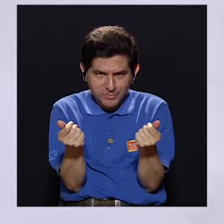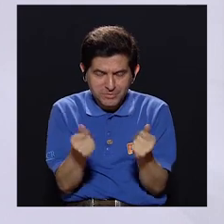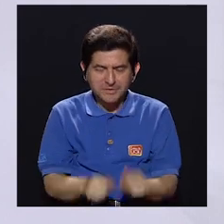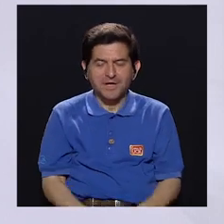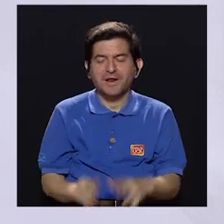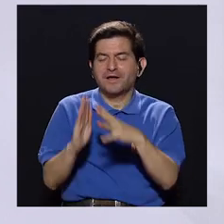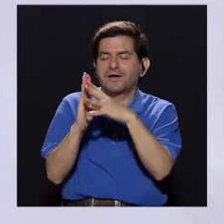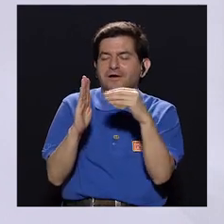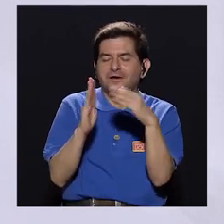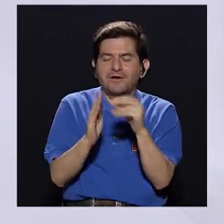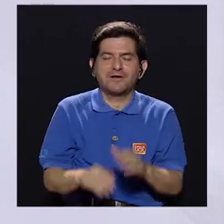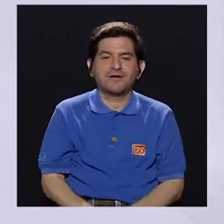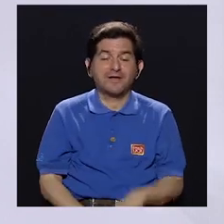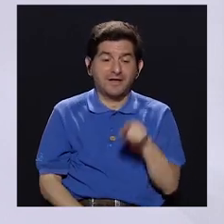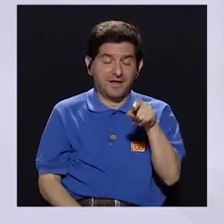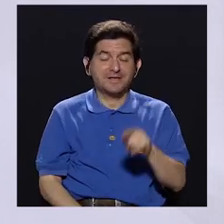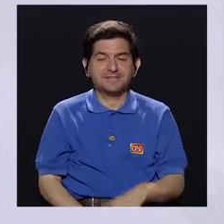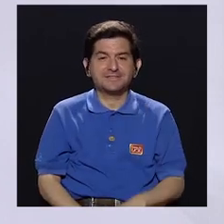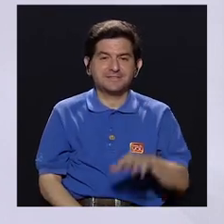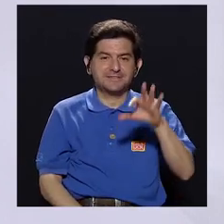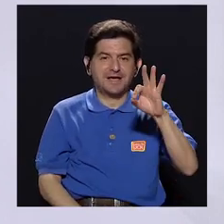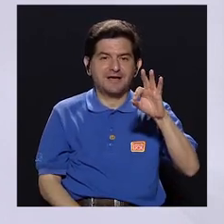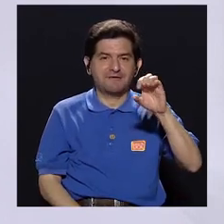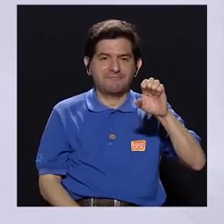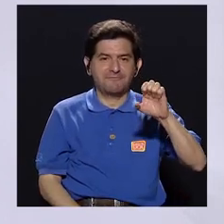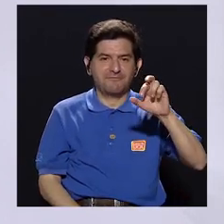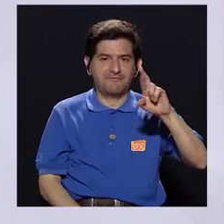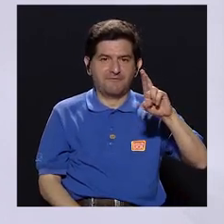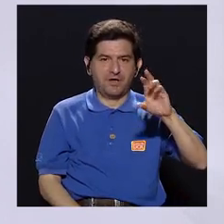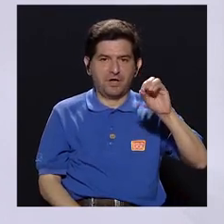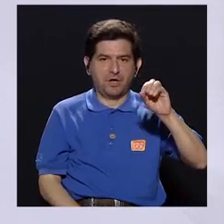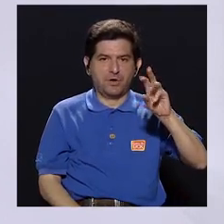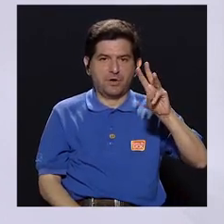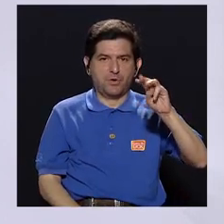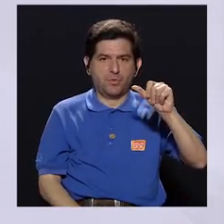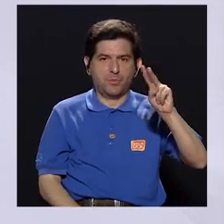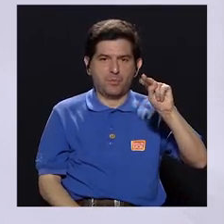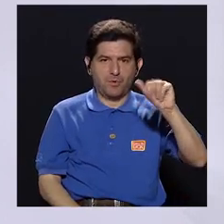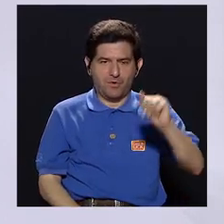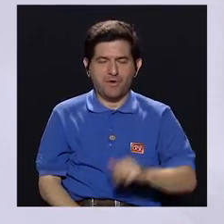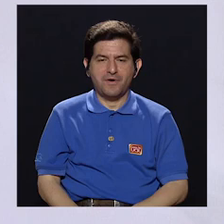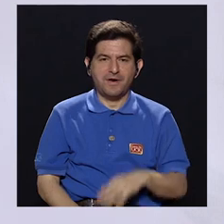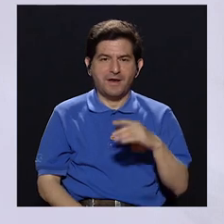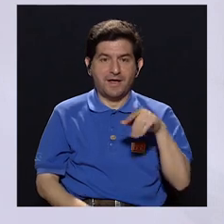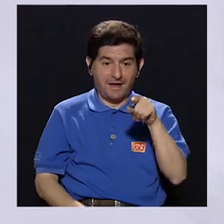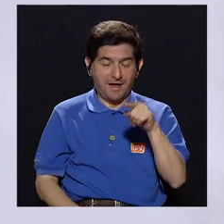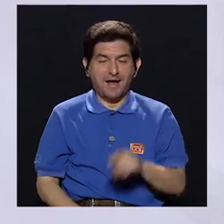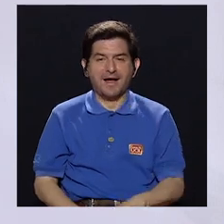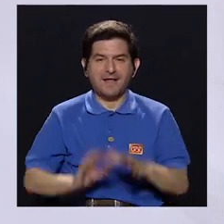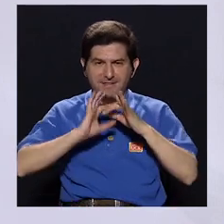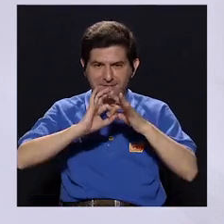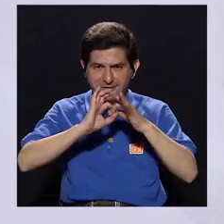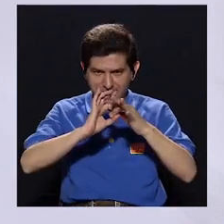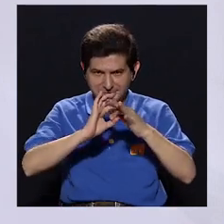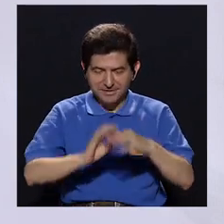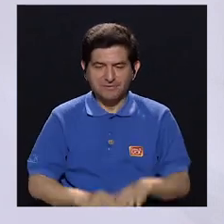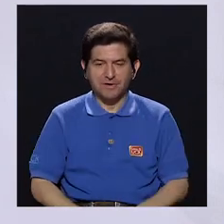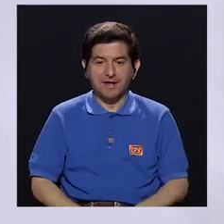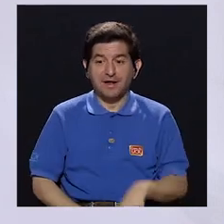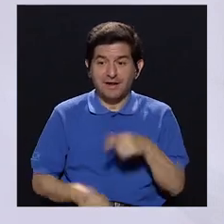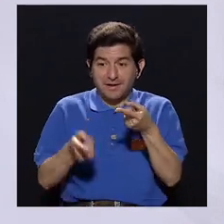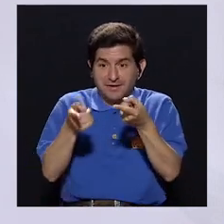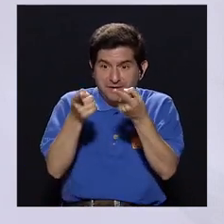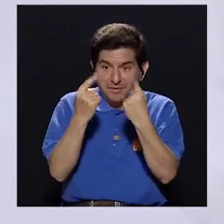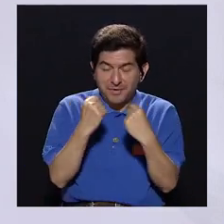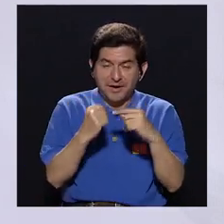producir imitar la feromona sexual y entonces llaman al a la mosca digamos